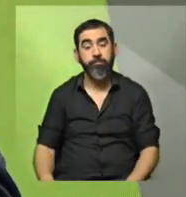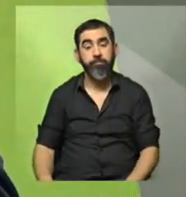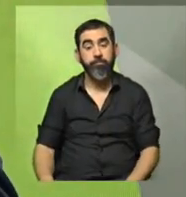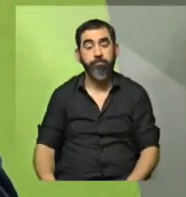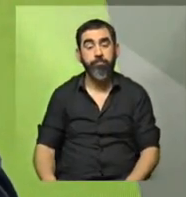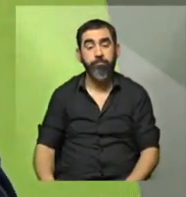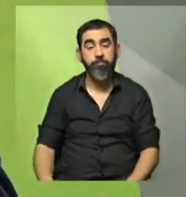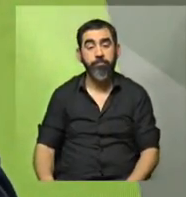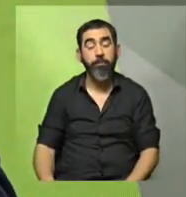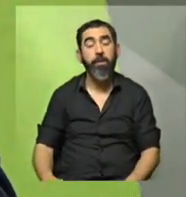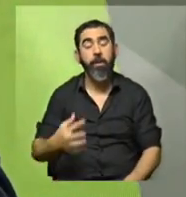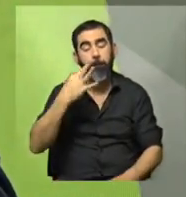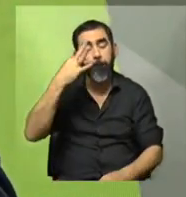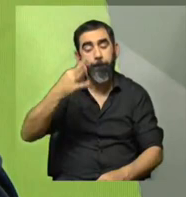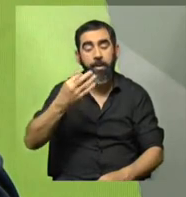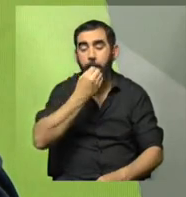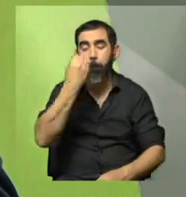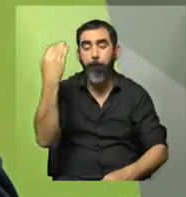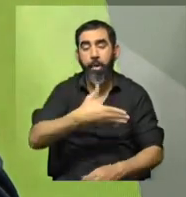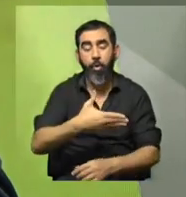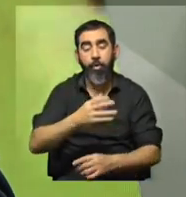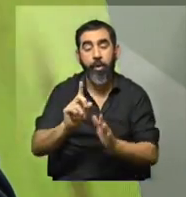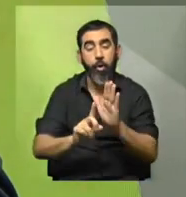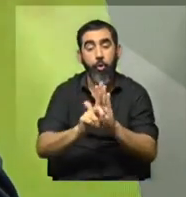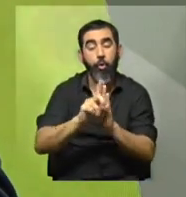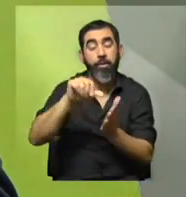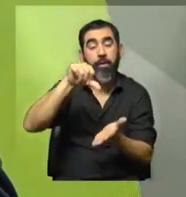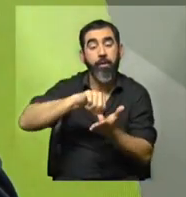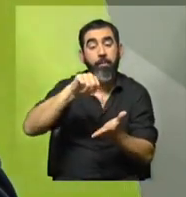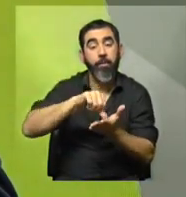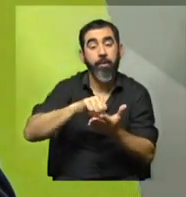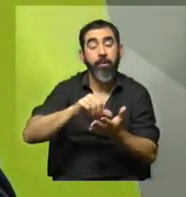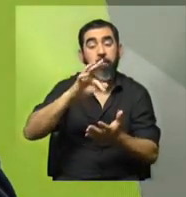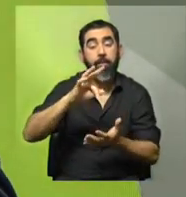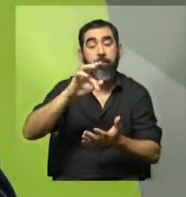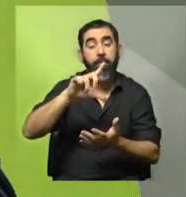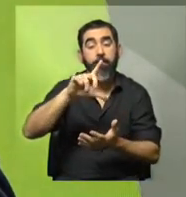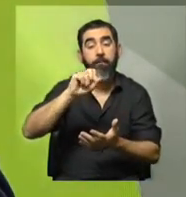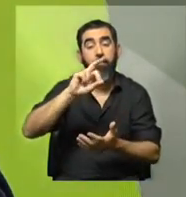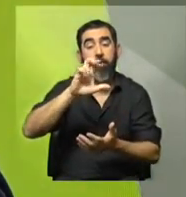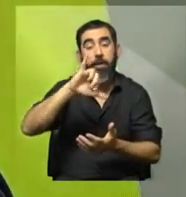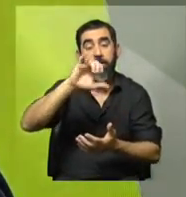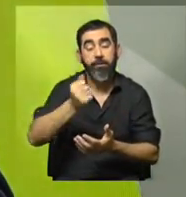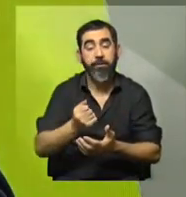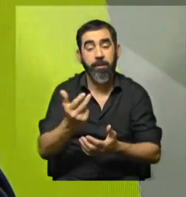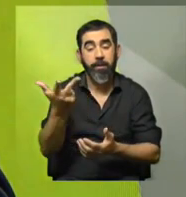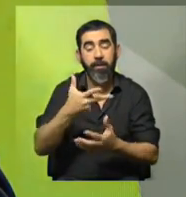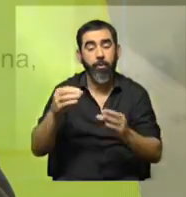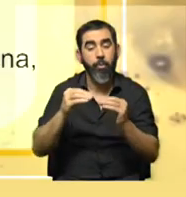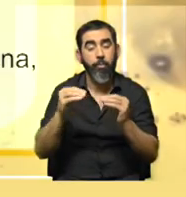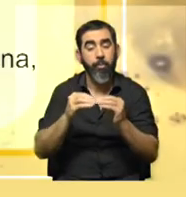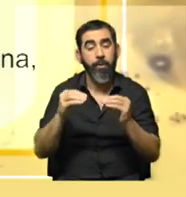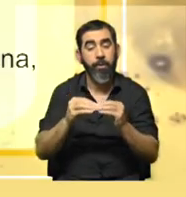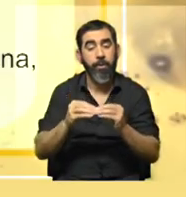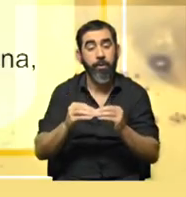categoría número 2 hay una mención especial para el mejor monocristal del norte del país, para Florencia Duera, Jessica Fernández y Kimberly Lescano